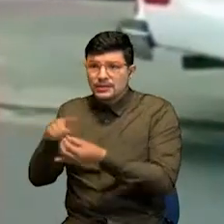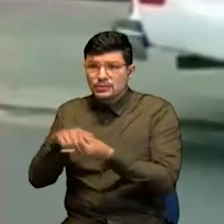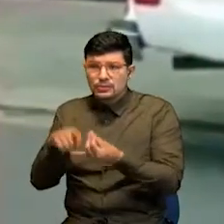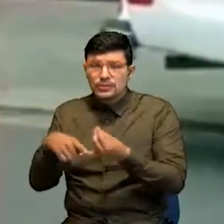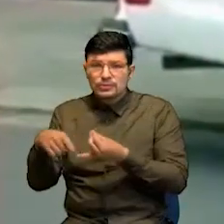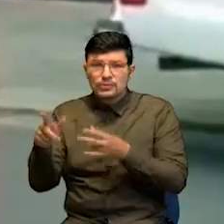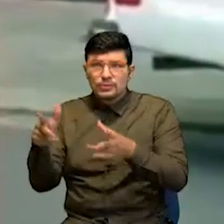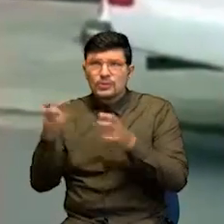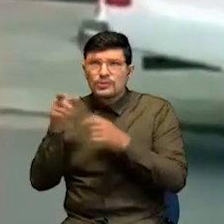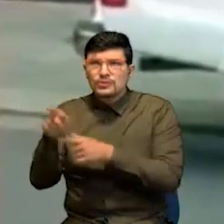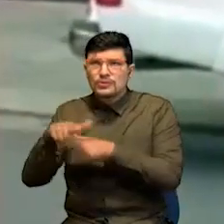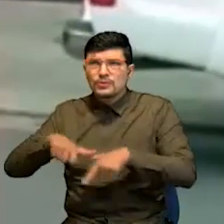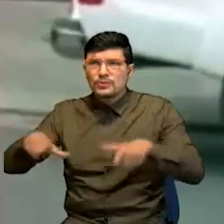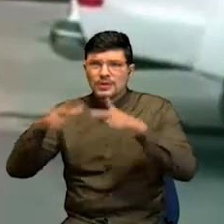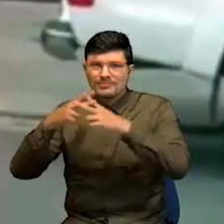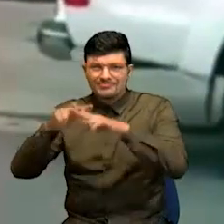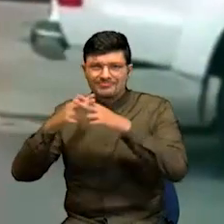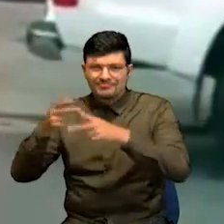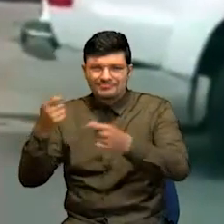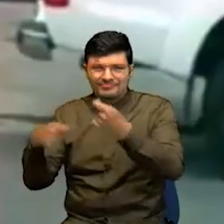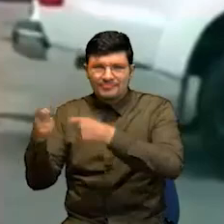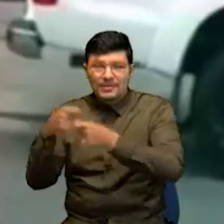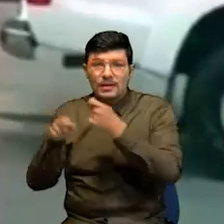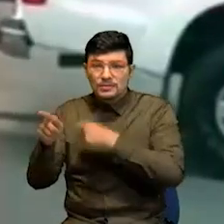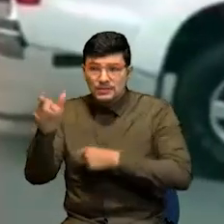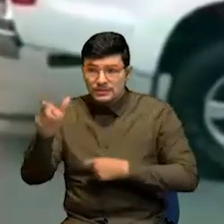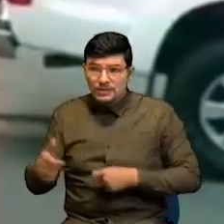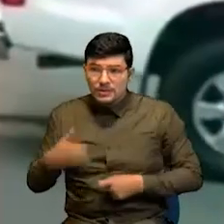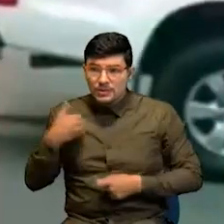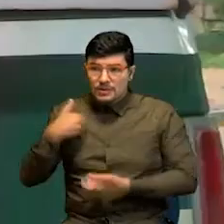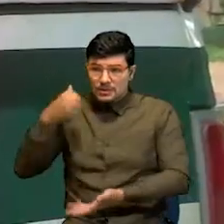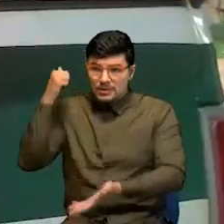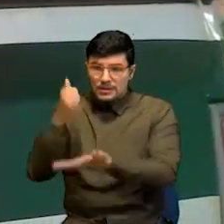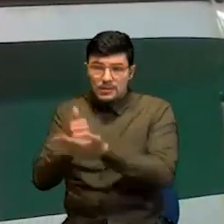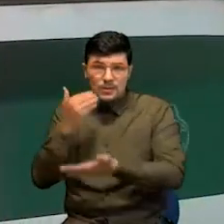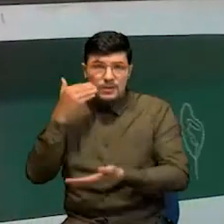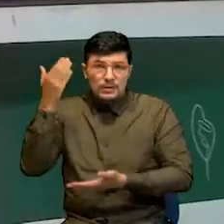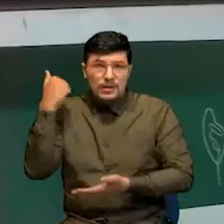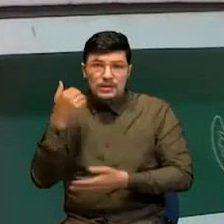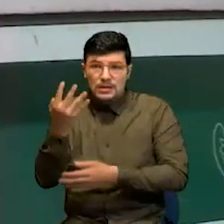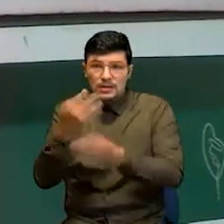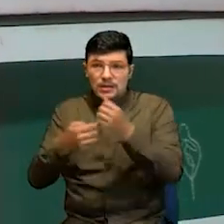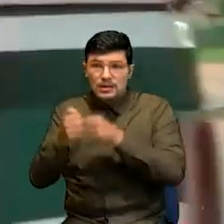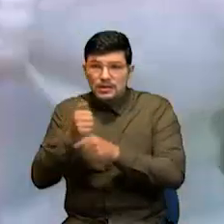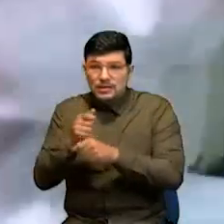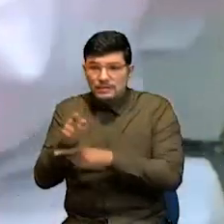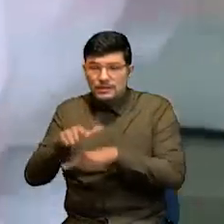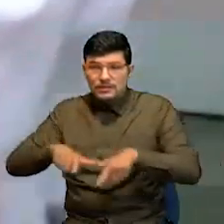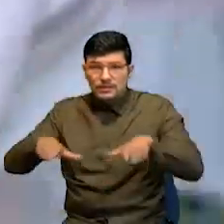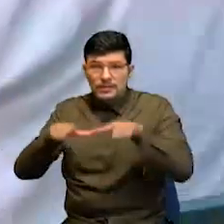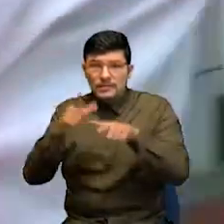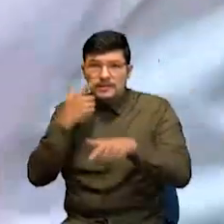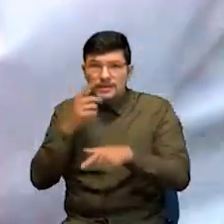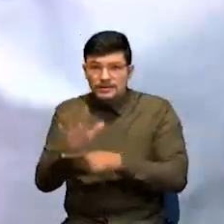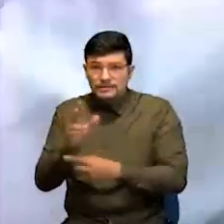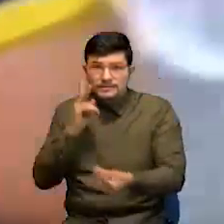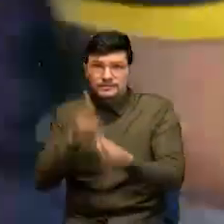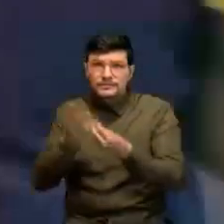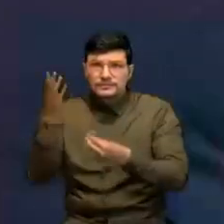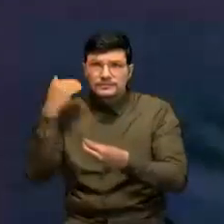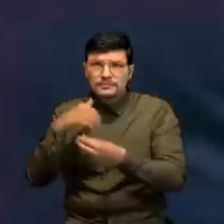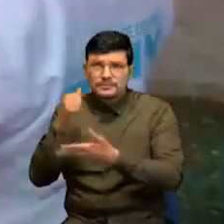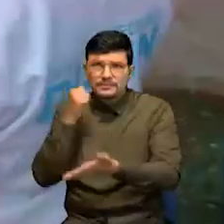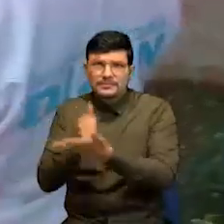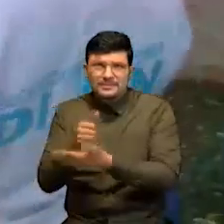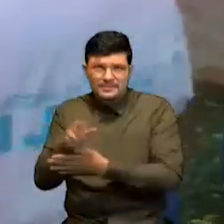investigando ha ocurrido en esta ferretería del barrio san luís donde un joven fue asesinado hace cuatro años en este mismo sitio el padre de la víctima sicario se le arrebataron la